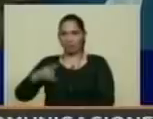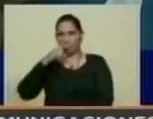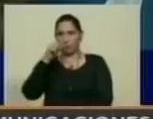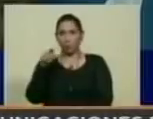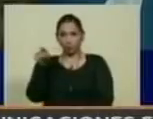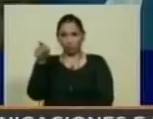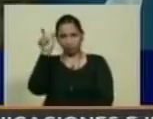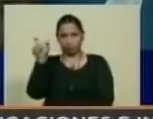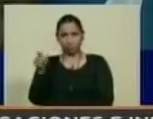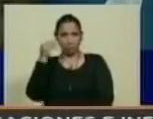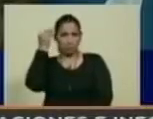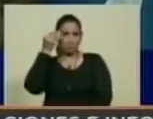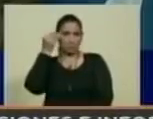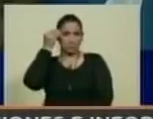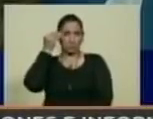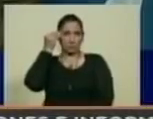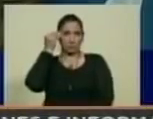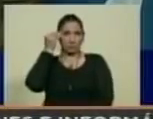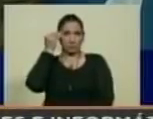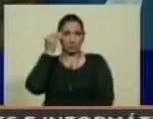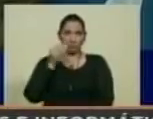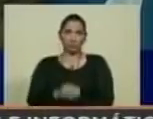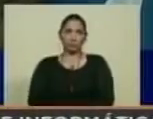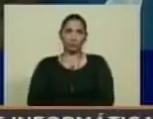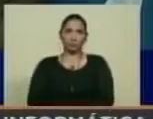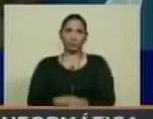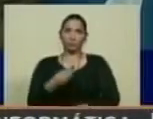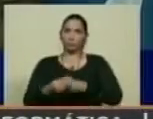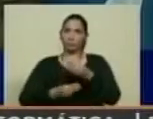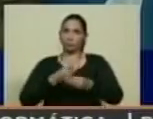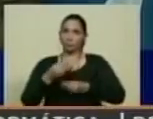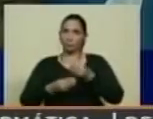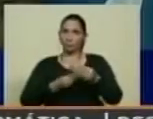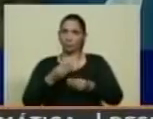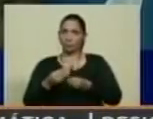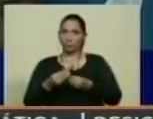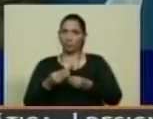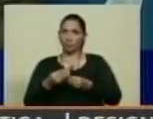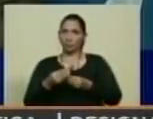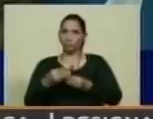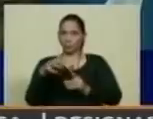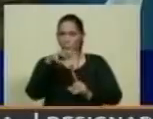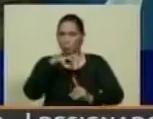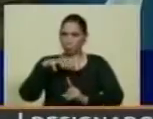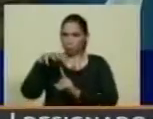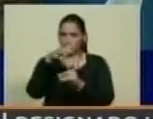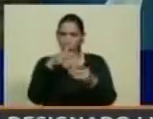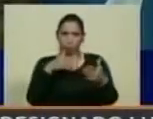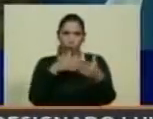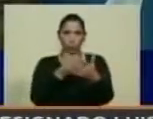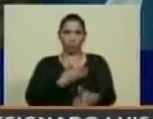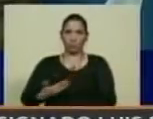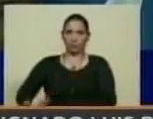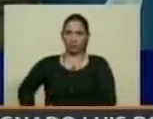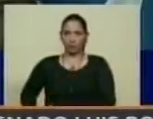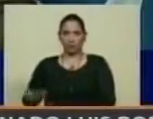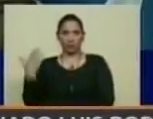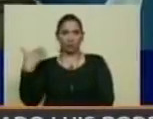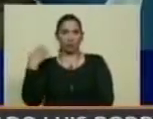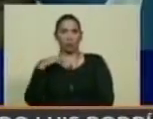Nicolás Maduro Moros, el cual fue ejecutado, dicho intento de magnicidio, el pasado 4 de